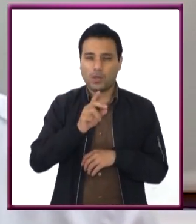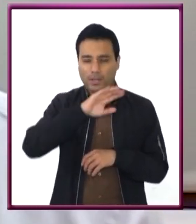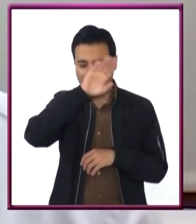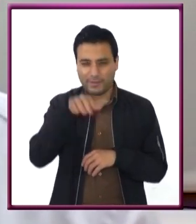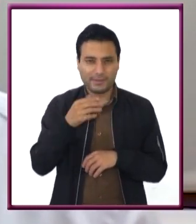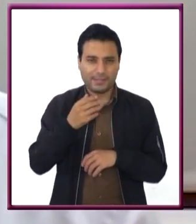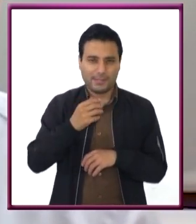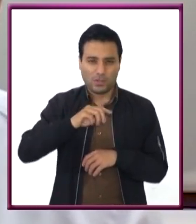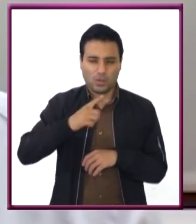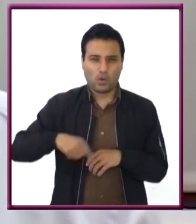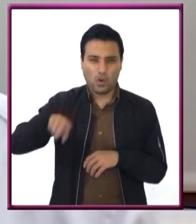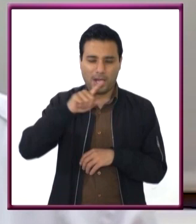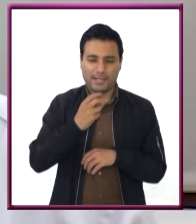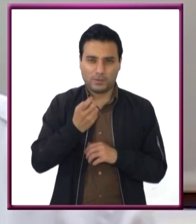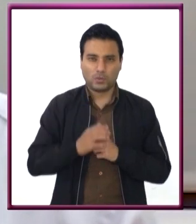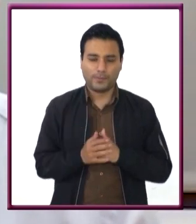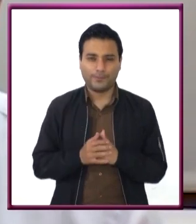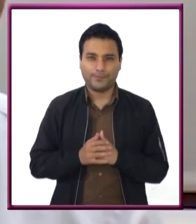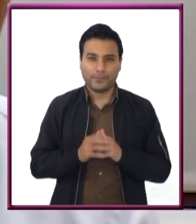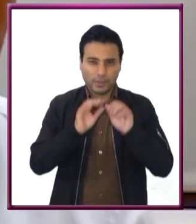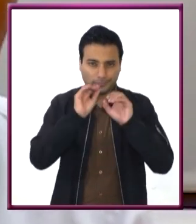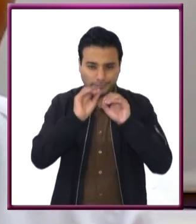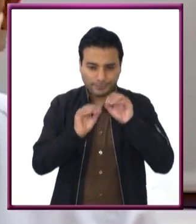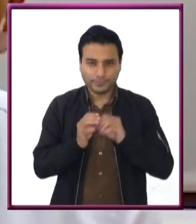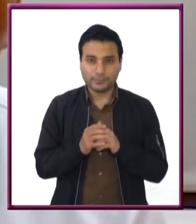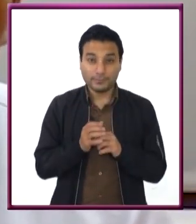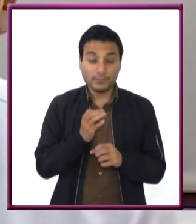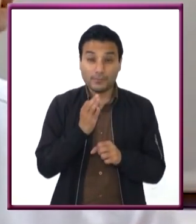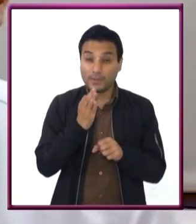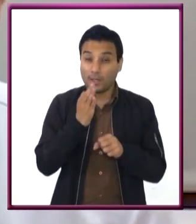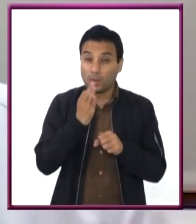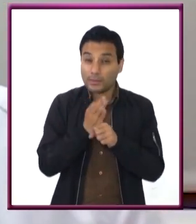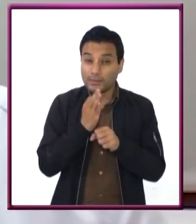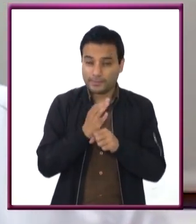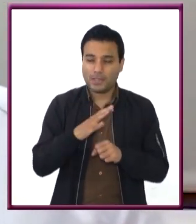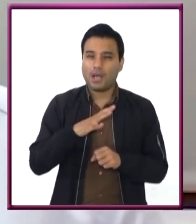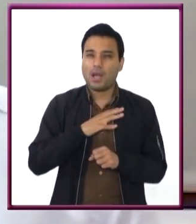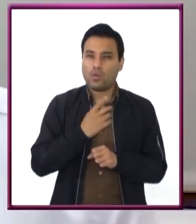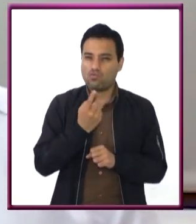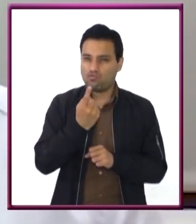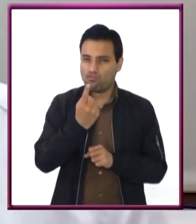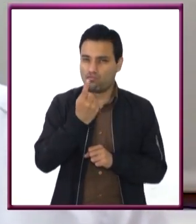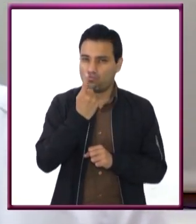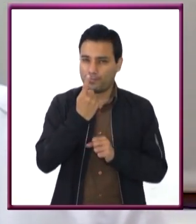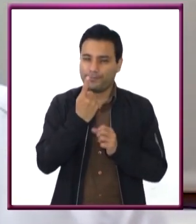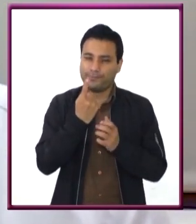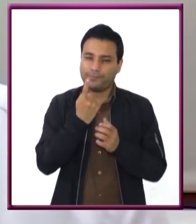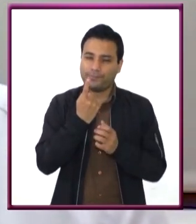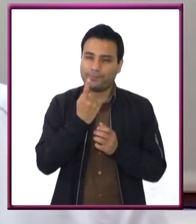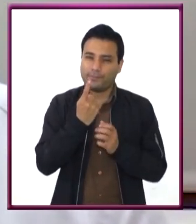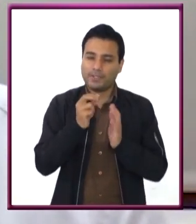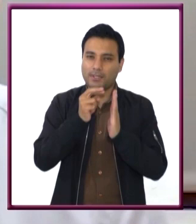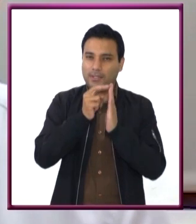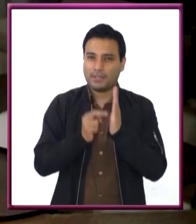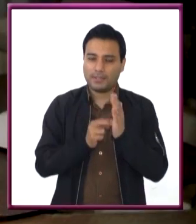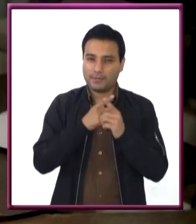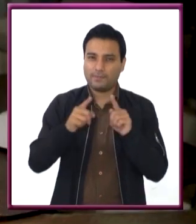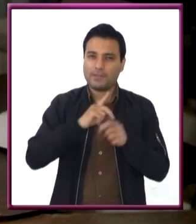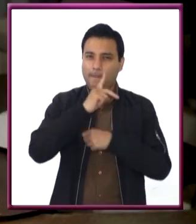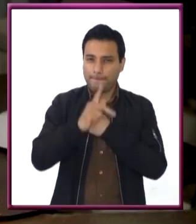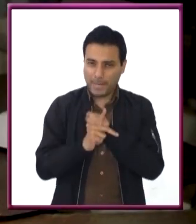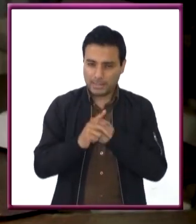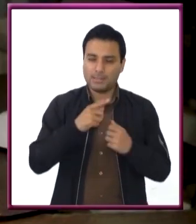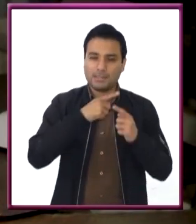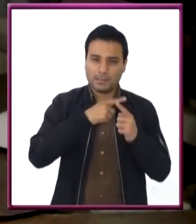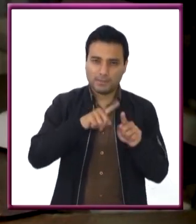eso fue para que lo entendieran en su momento, hay un factor que varía con la legislación de cada país. En